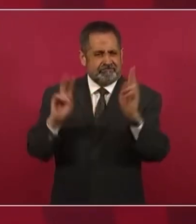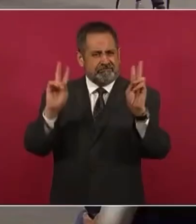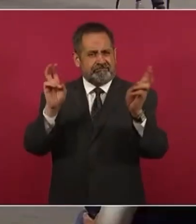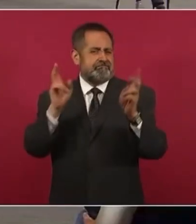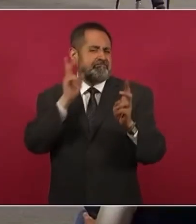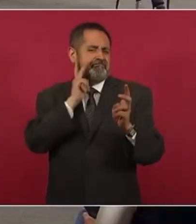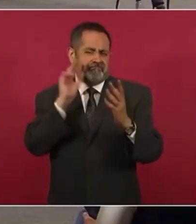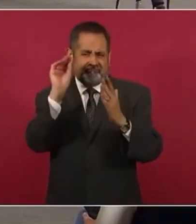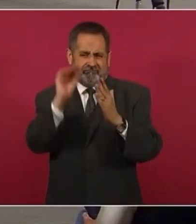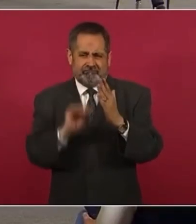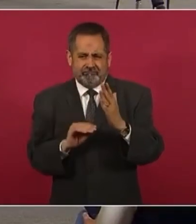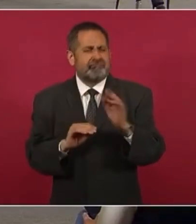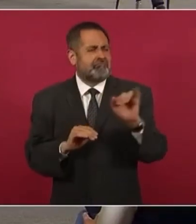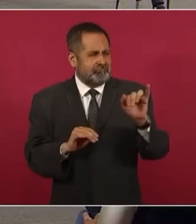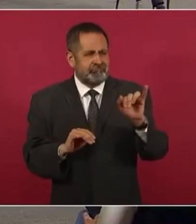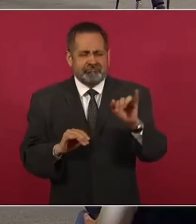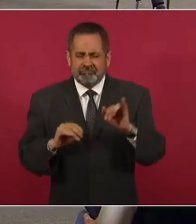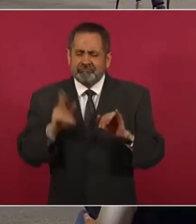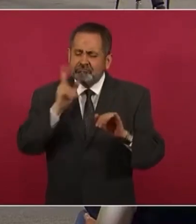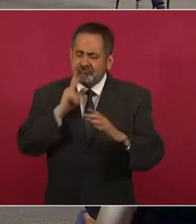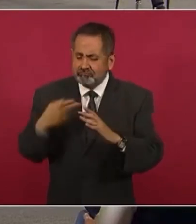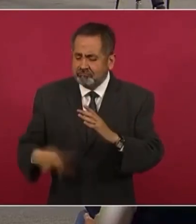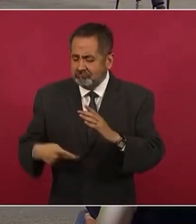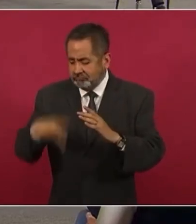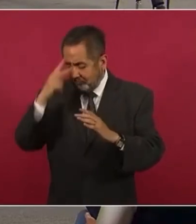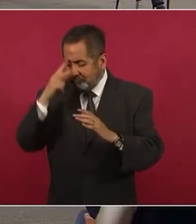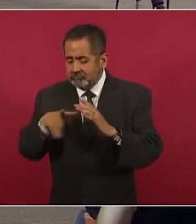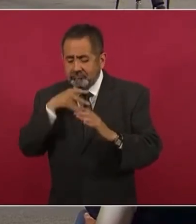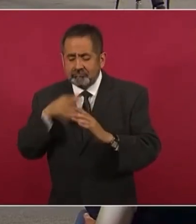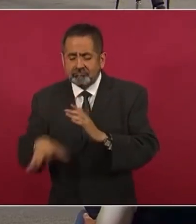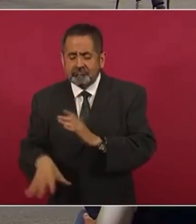para que el petróleo de México